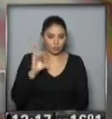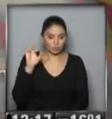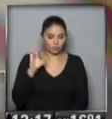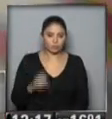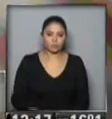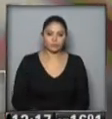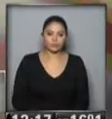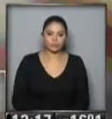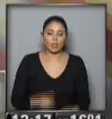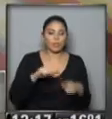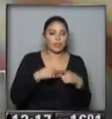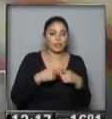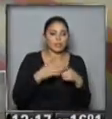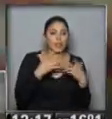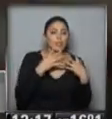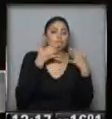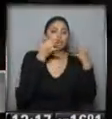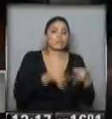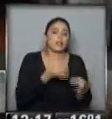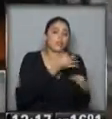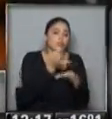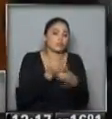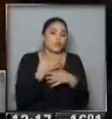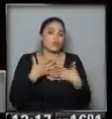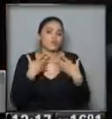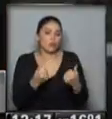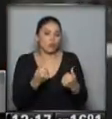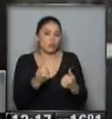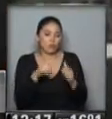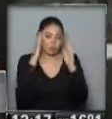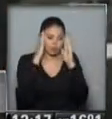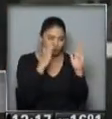Las políticas de seguridad social, de educación y de salud están en la mira.